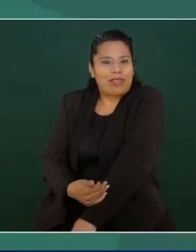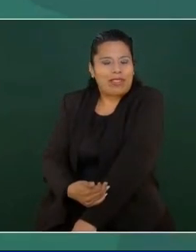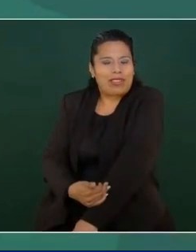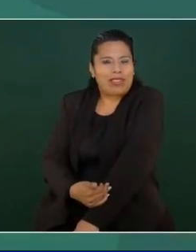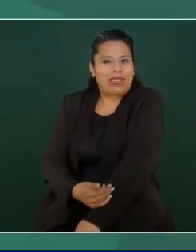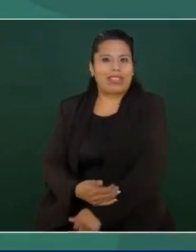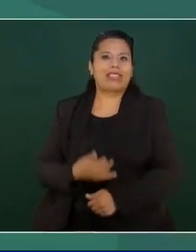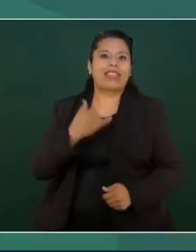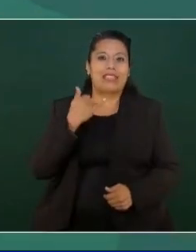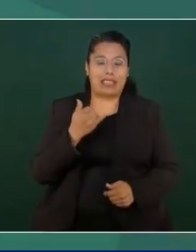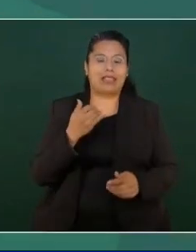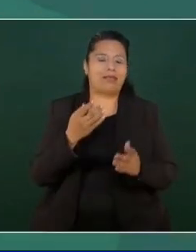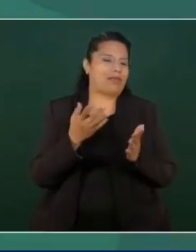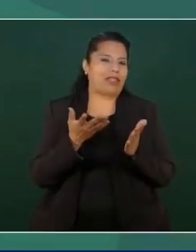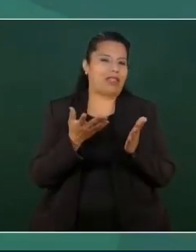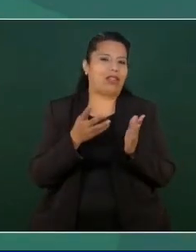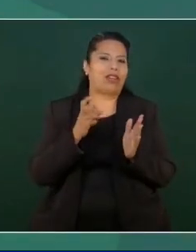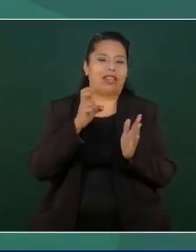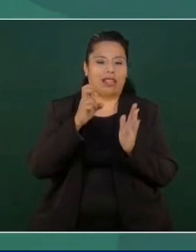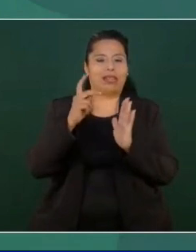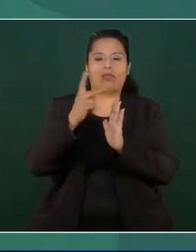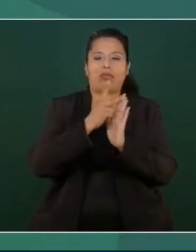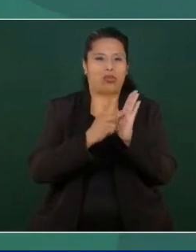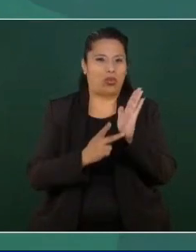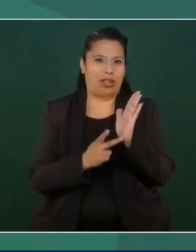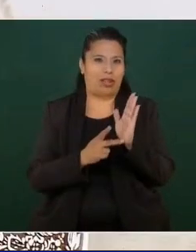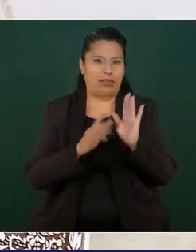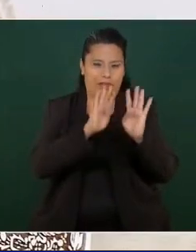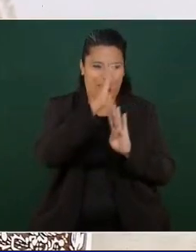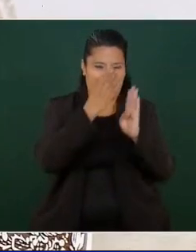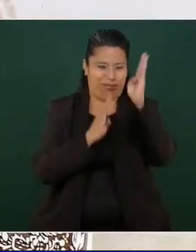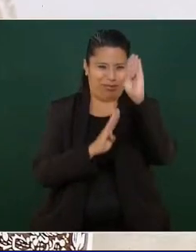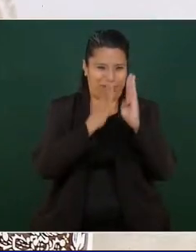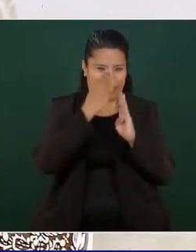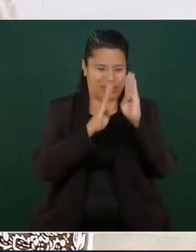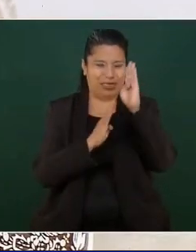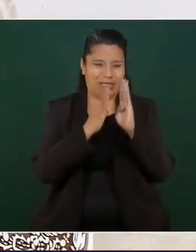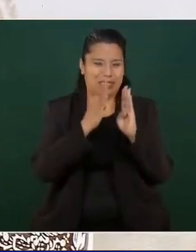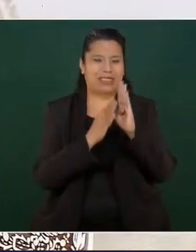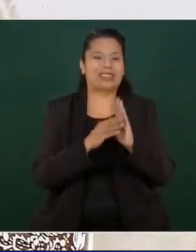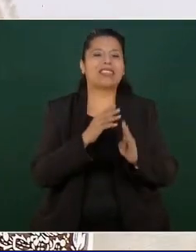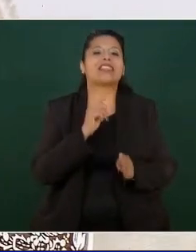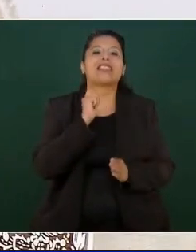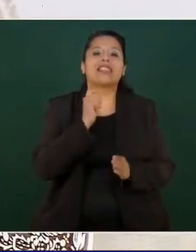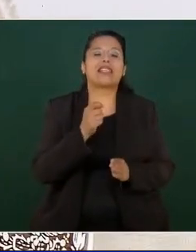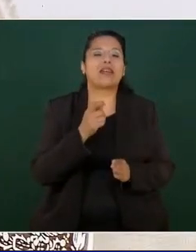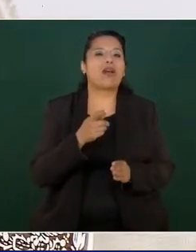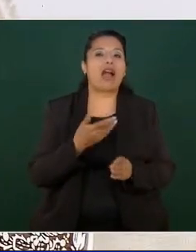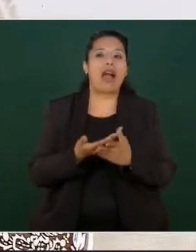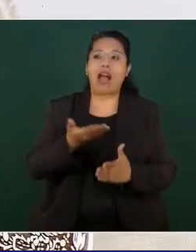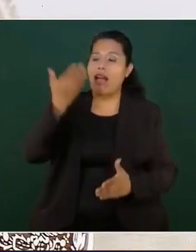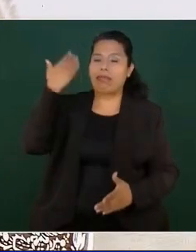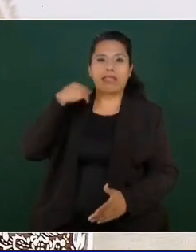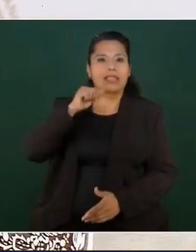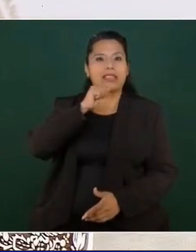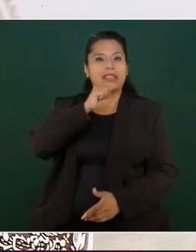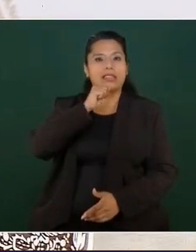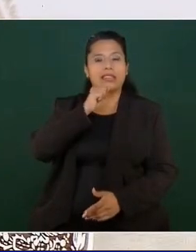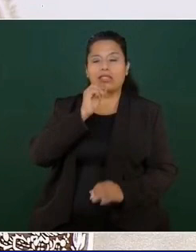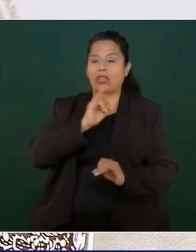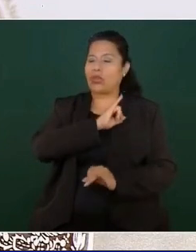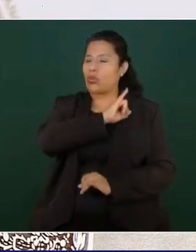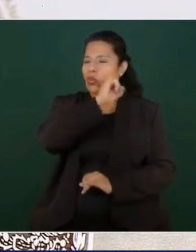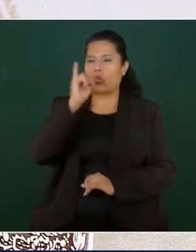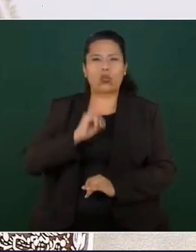con los programas de bienestar que nunca se habían aplicado como se está